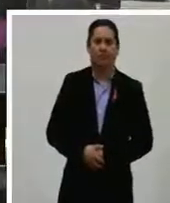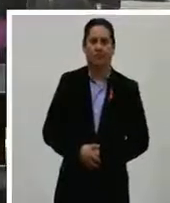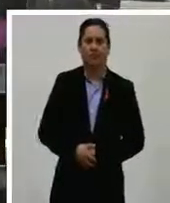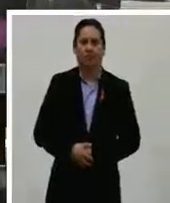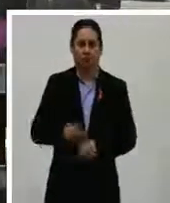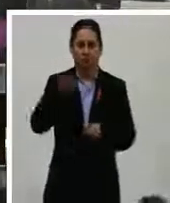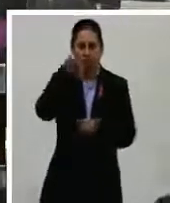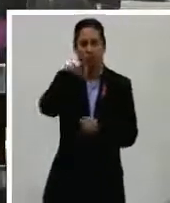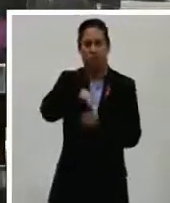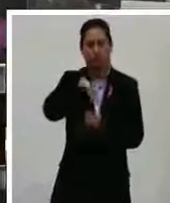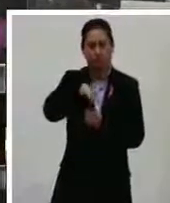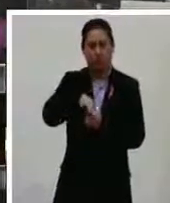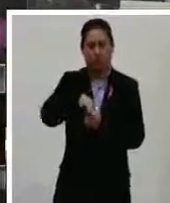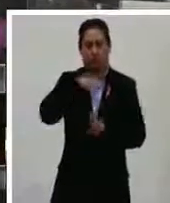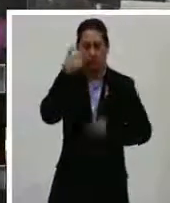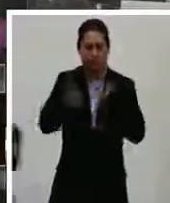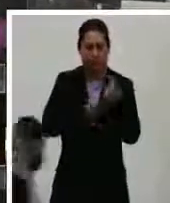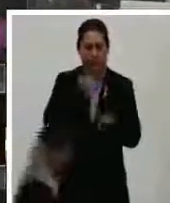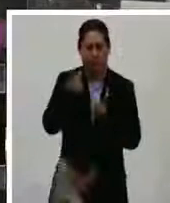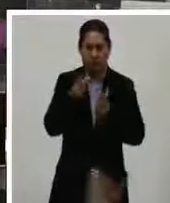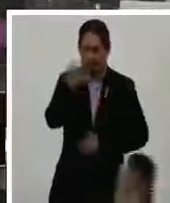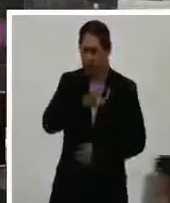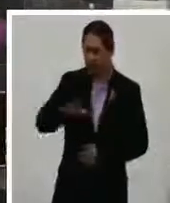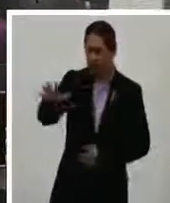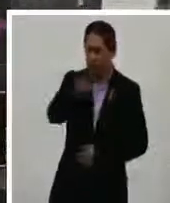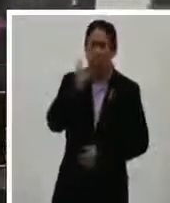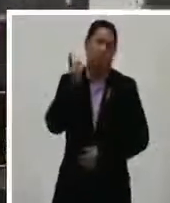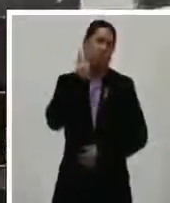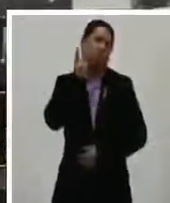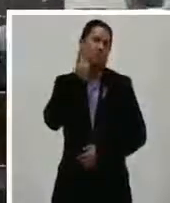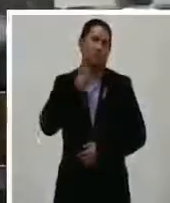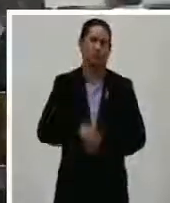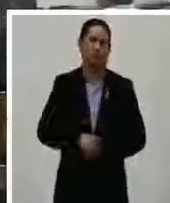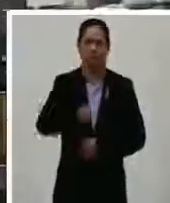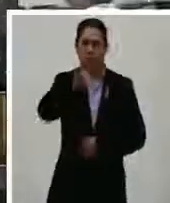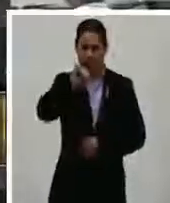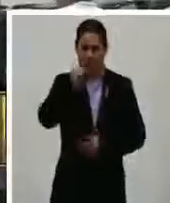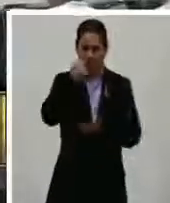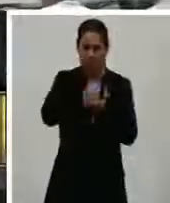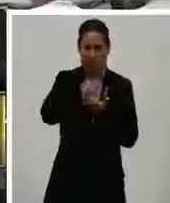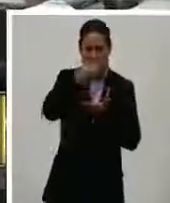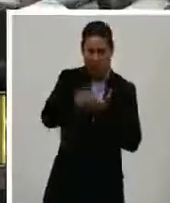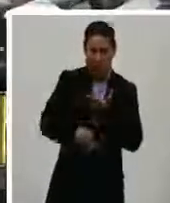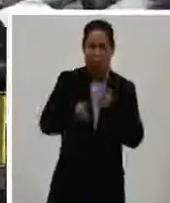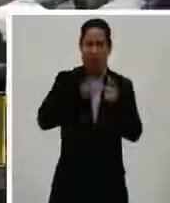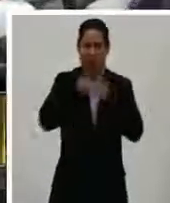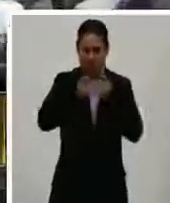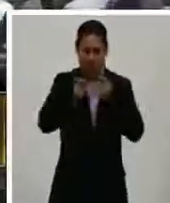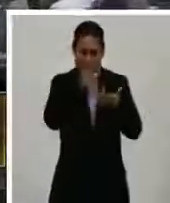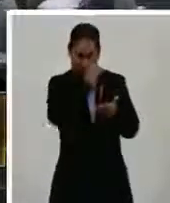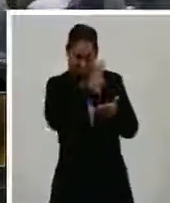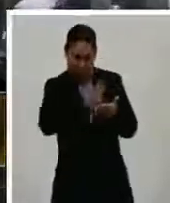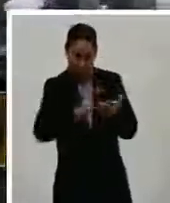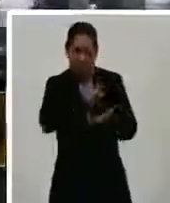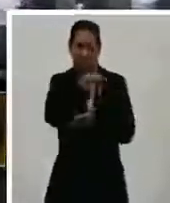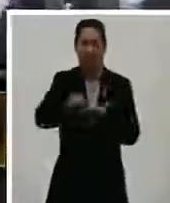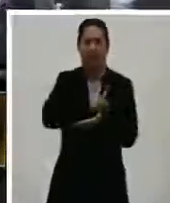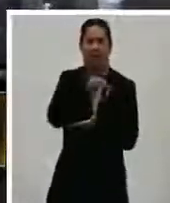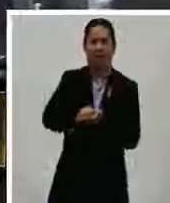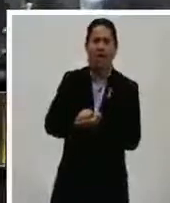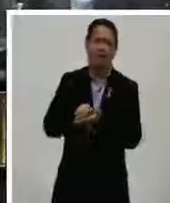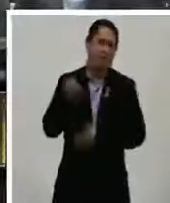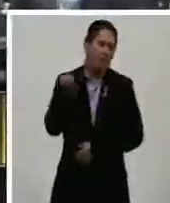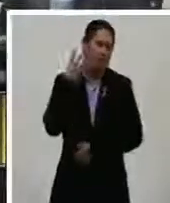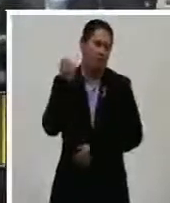en votación económica se pregunta la honorable asamblea si se aprueba la dispensa de la lectura del acta de la sesión